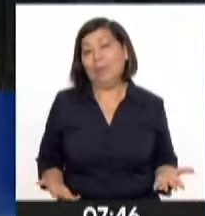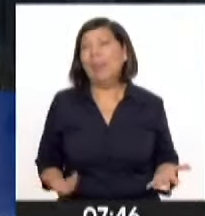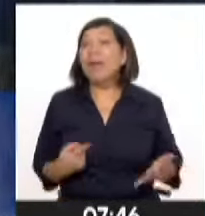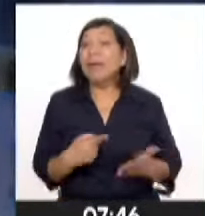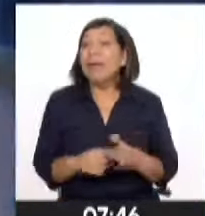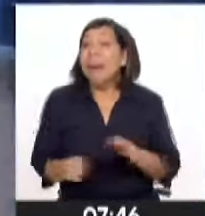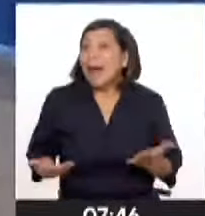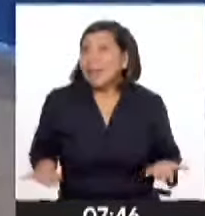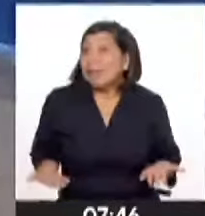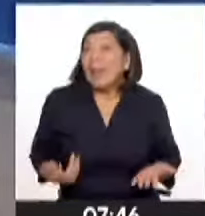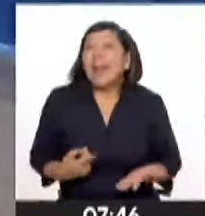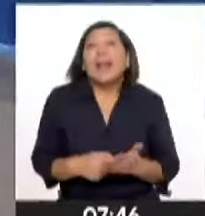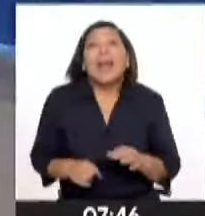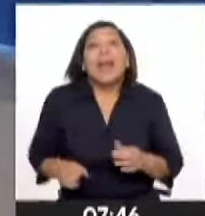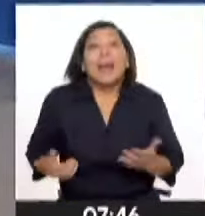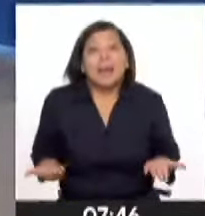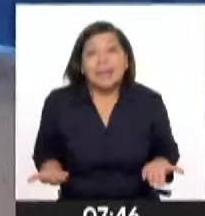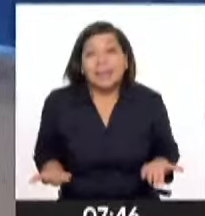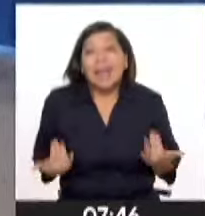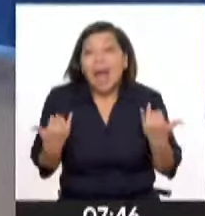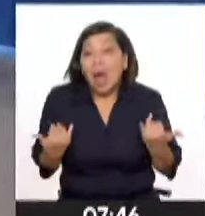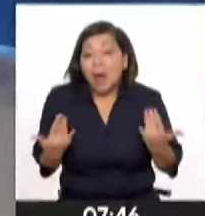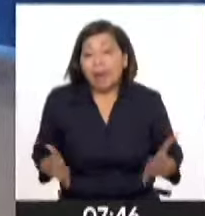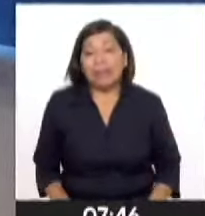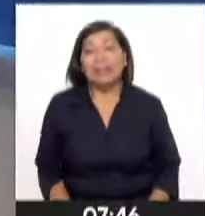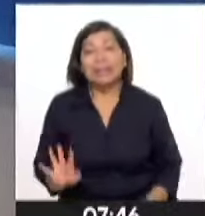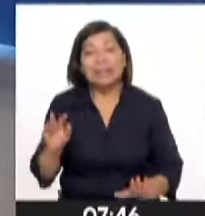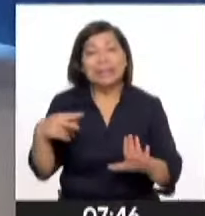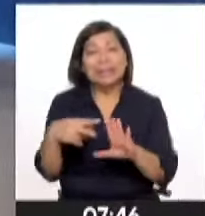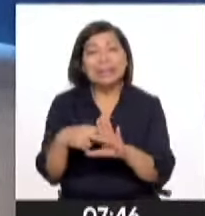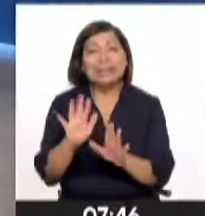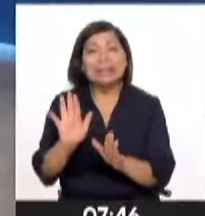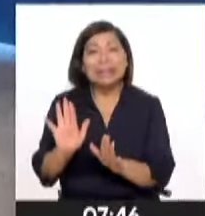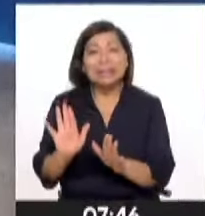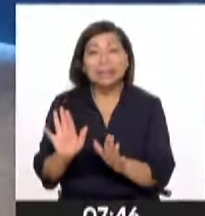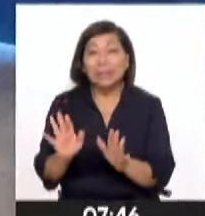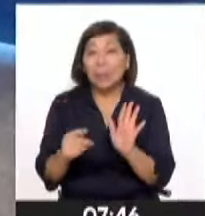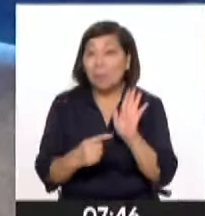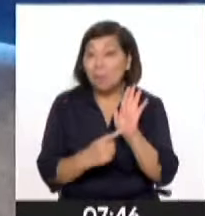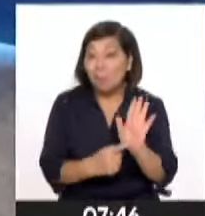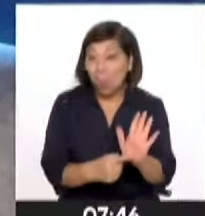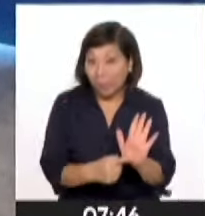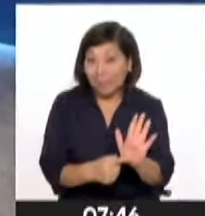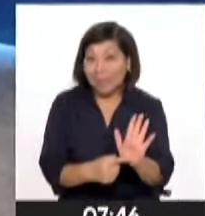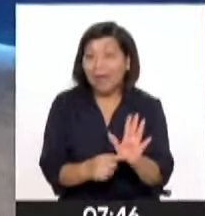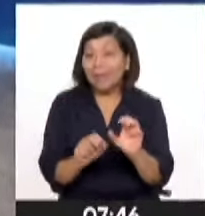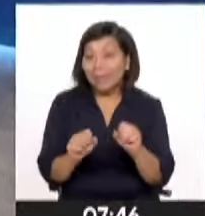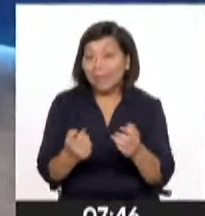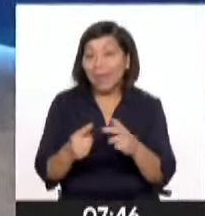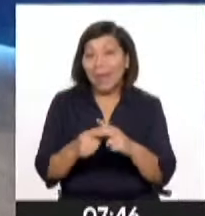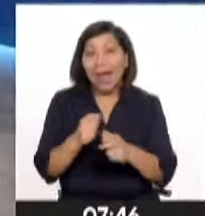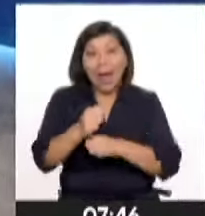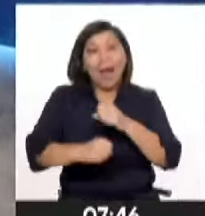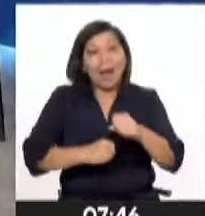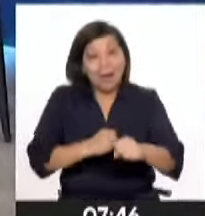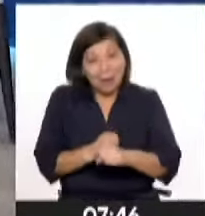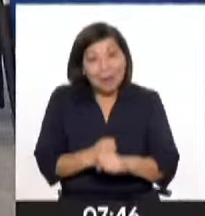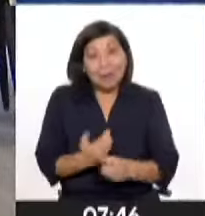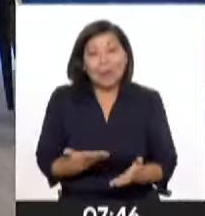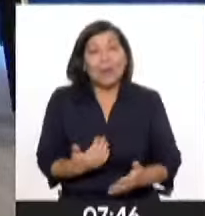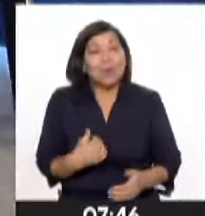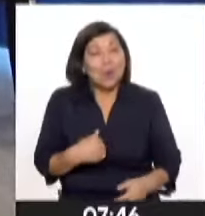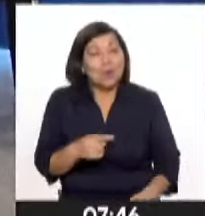se está haciendo? Es importante también, usted nos dice, entonces, nos muestra, disculpe que le interrumpa, ministra, nos muestra el panorama, claro, de hecho, a inicios de año